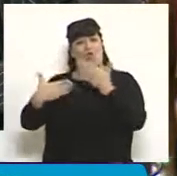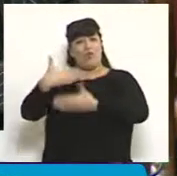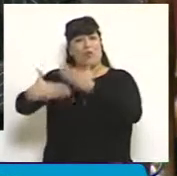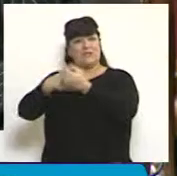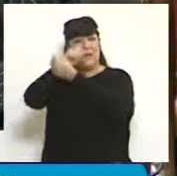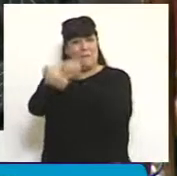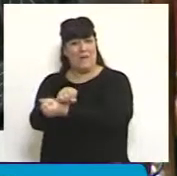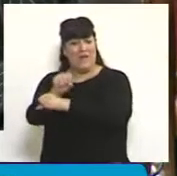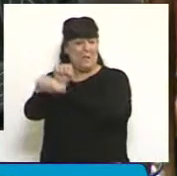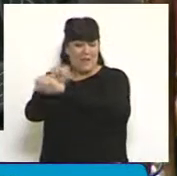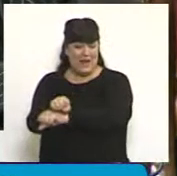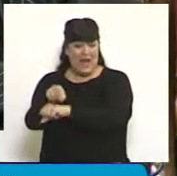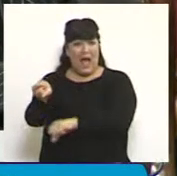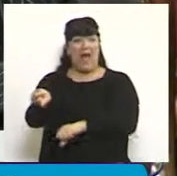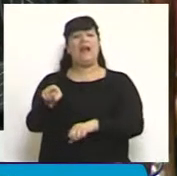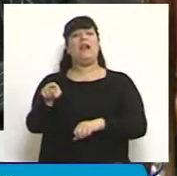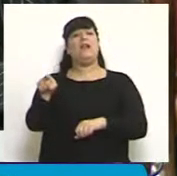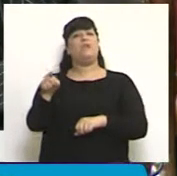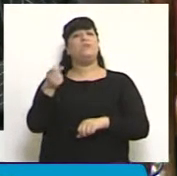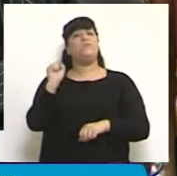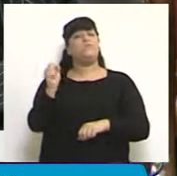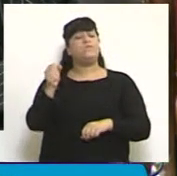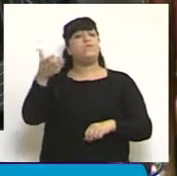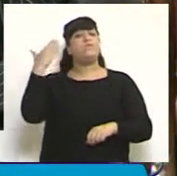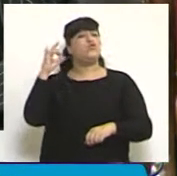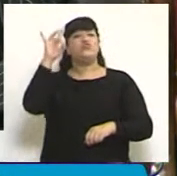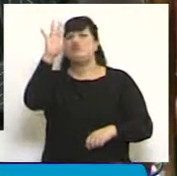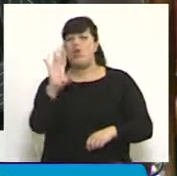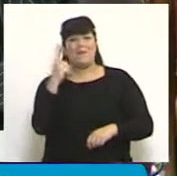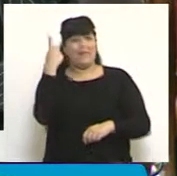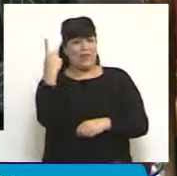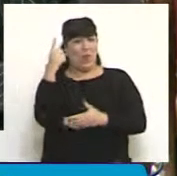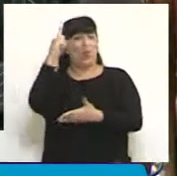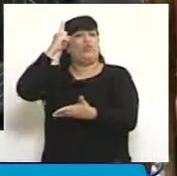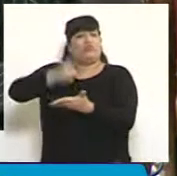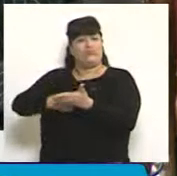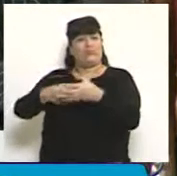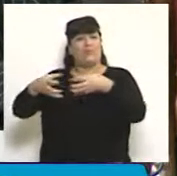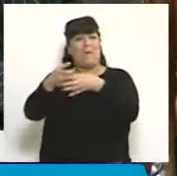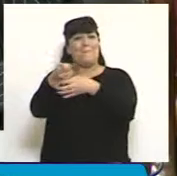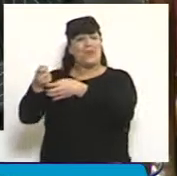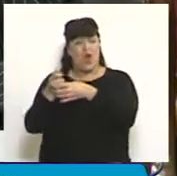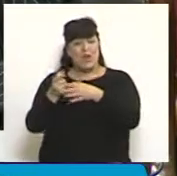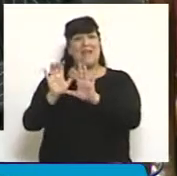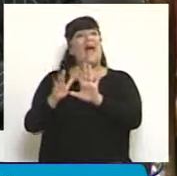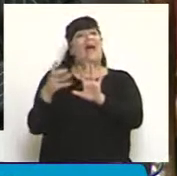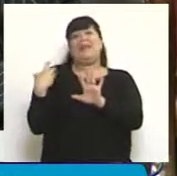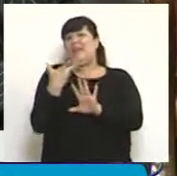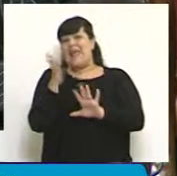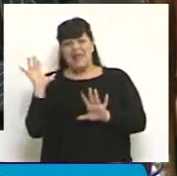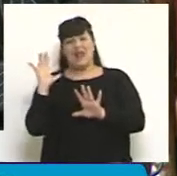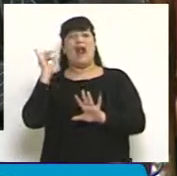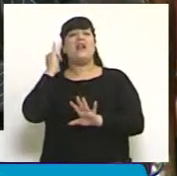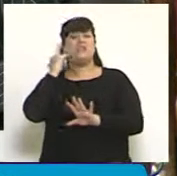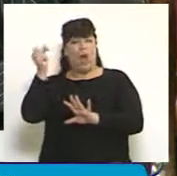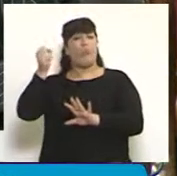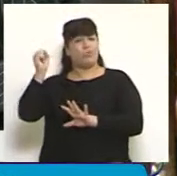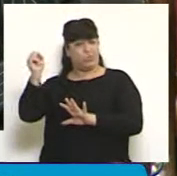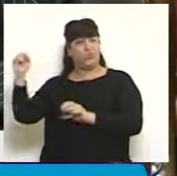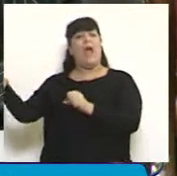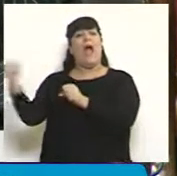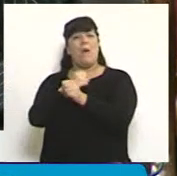tuvieron un solo dictamen en minoría y tuvieron en general aprobación por todo